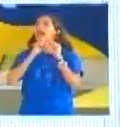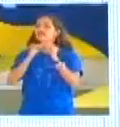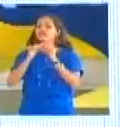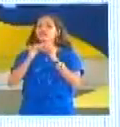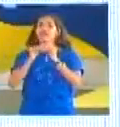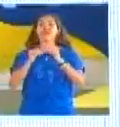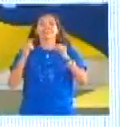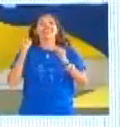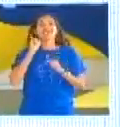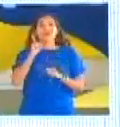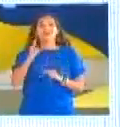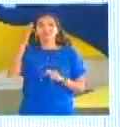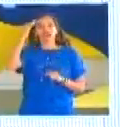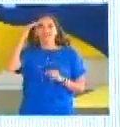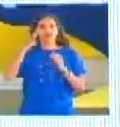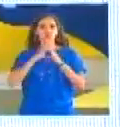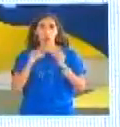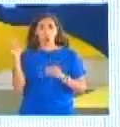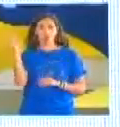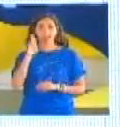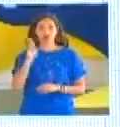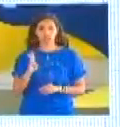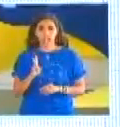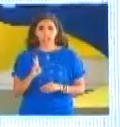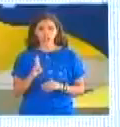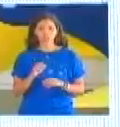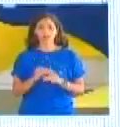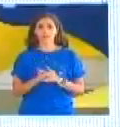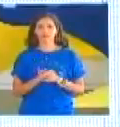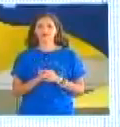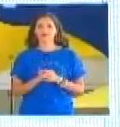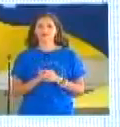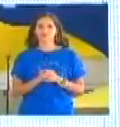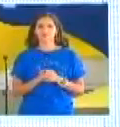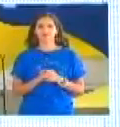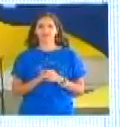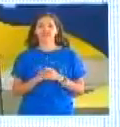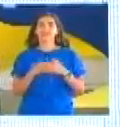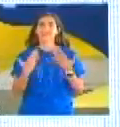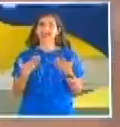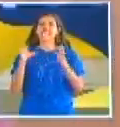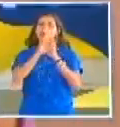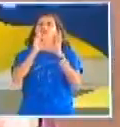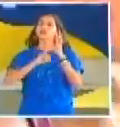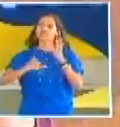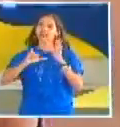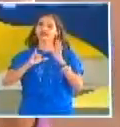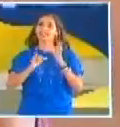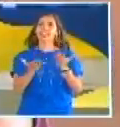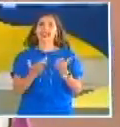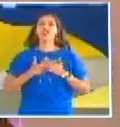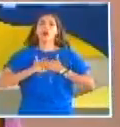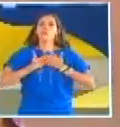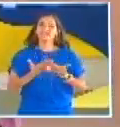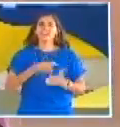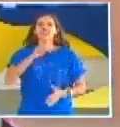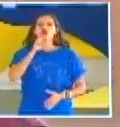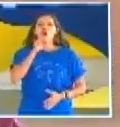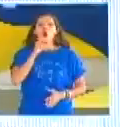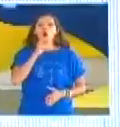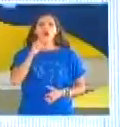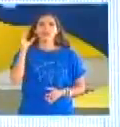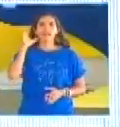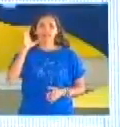Y deben saber todos los venezolanos y todas las venezolanas que la constituyente es la oportunidad de oro del